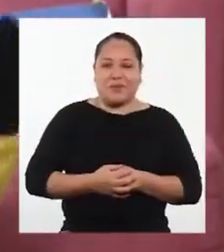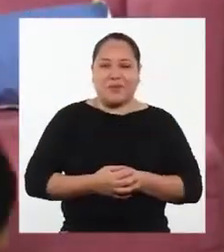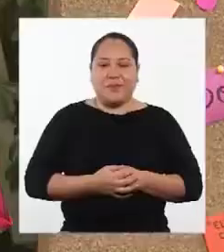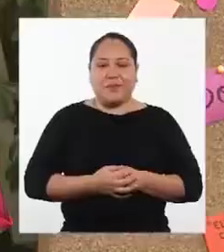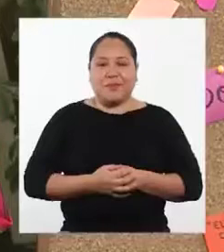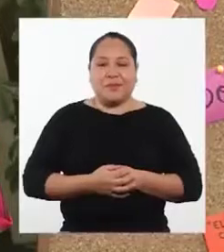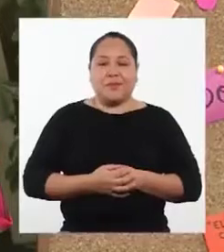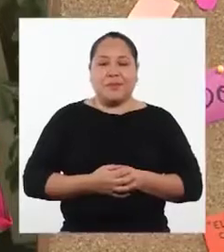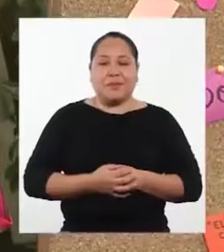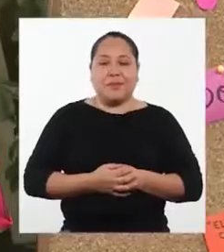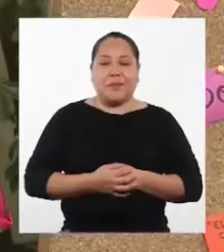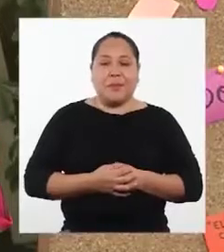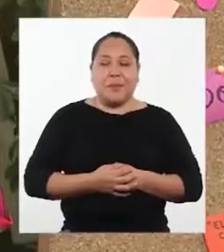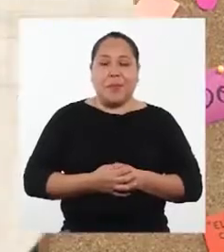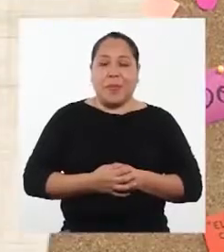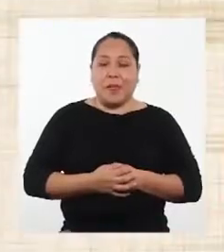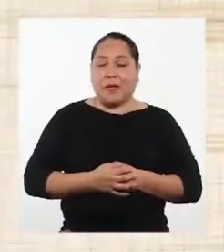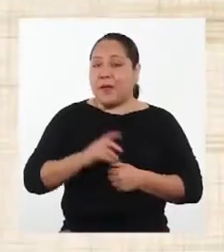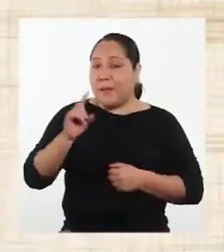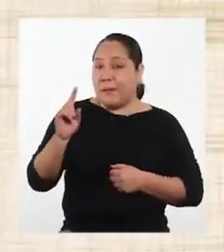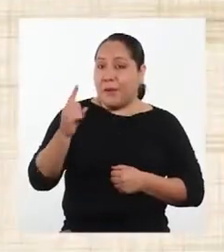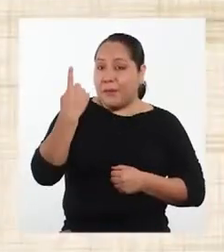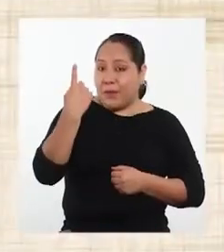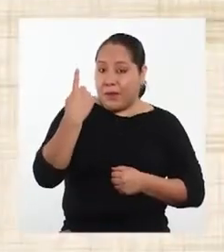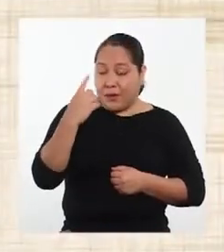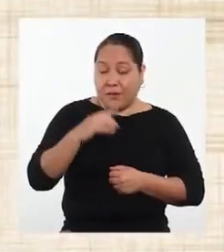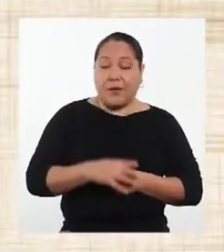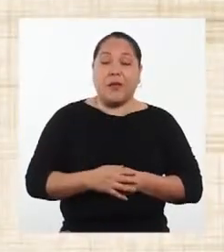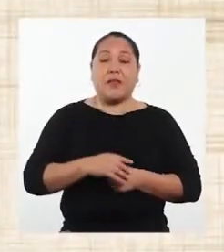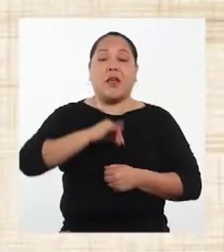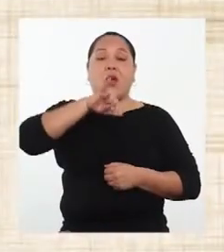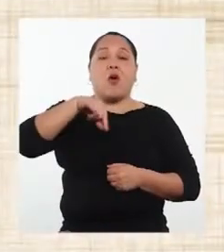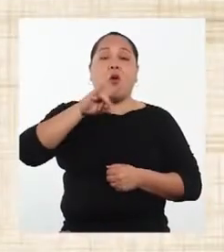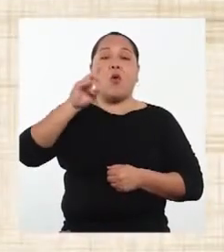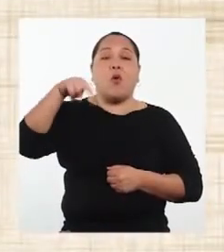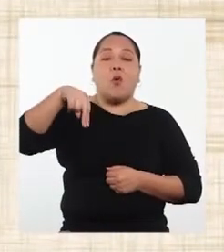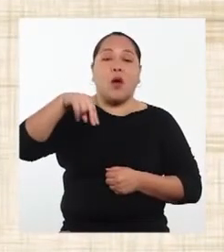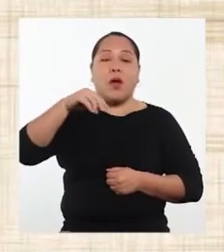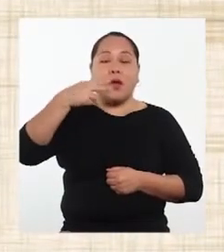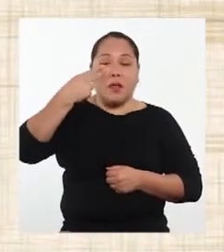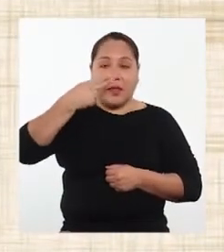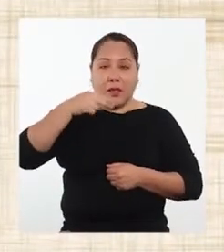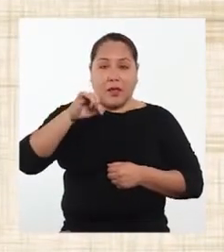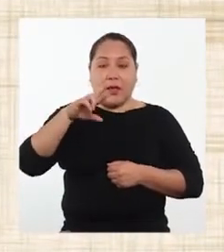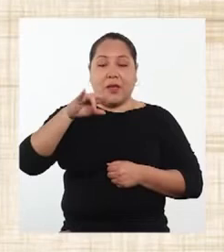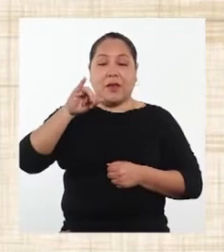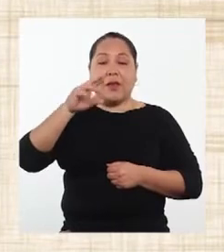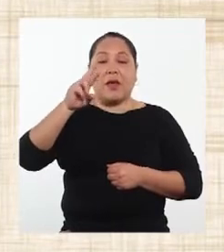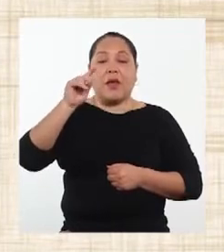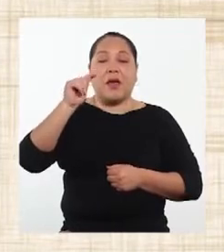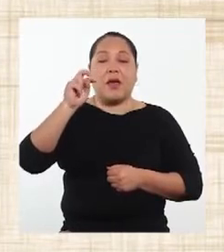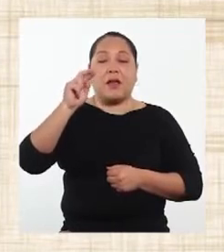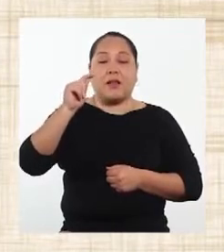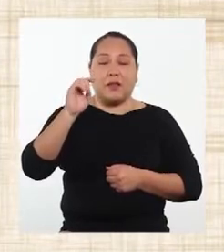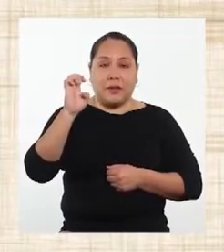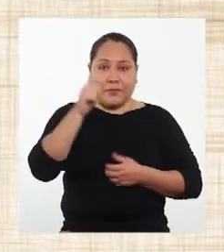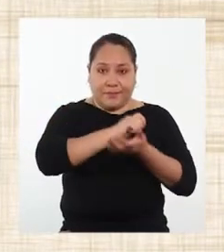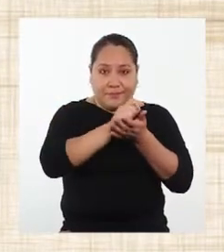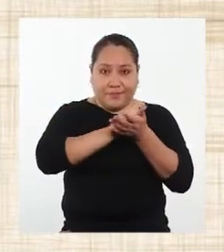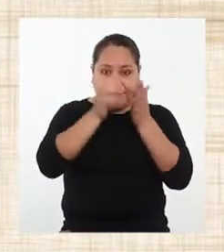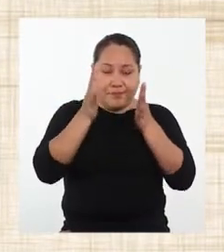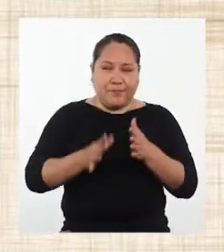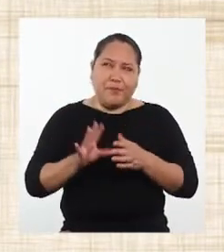¡Vamos! A ver. El primero es de Juan Iriarte y Cisneros, que fue un poeta